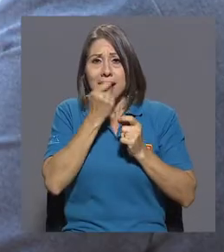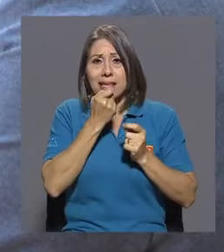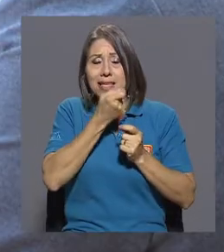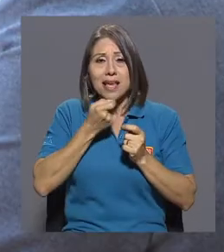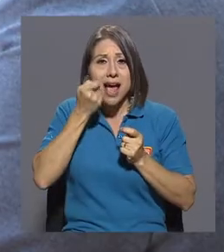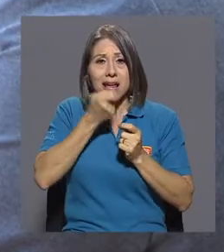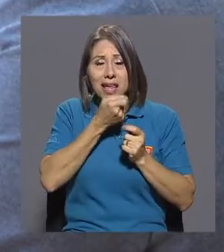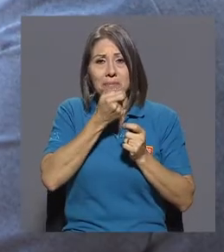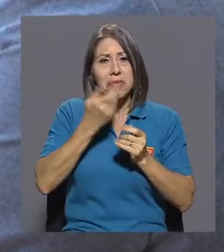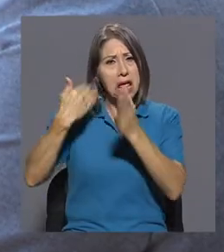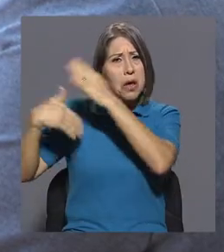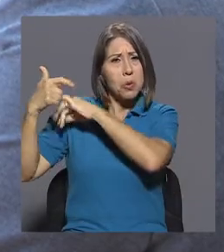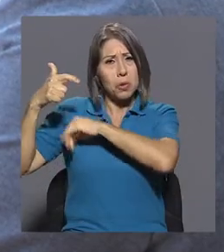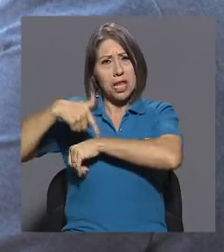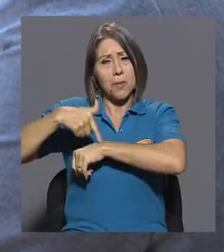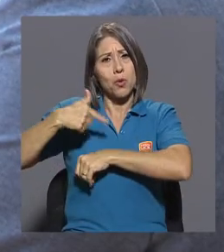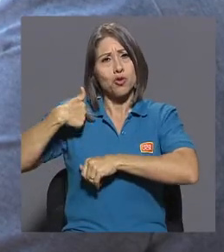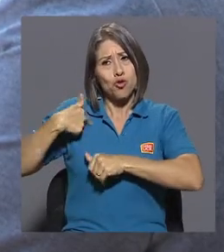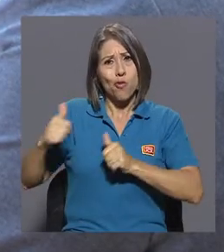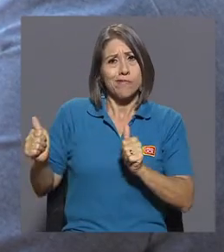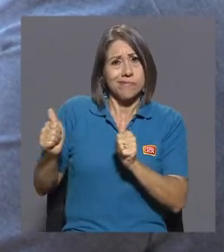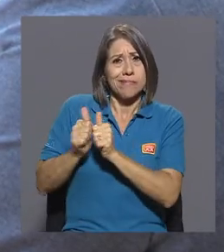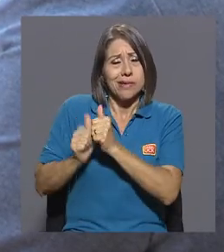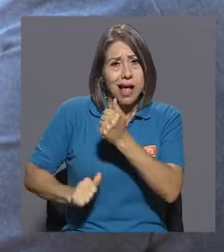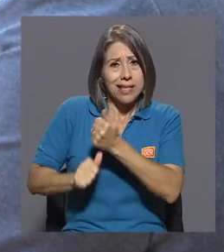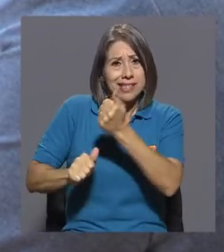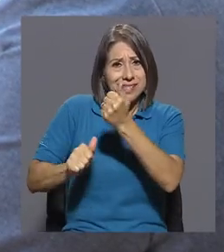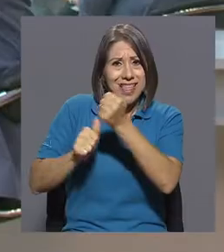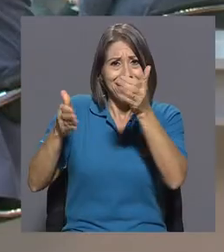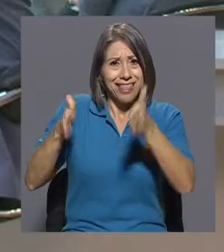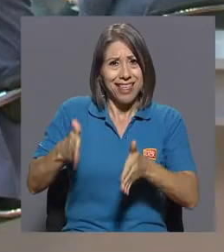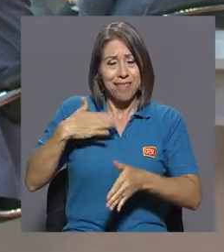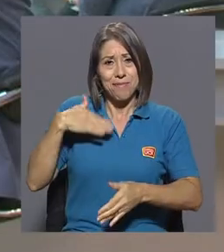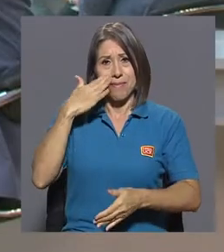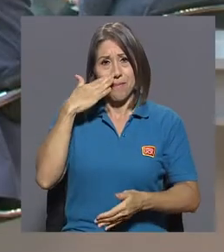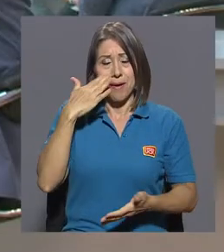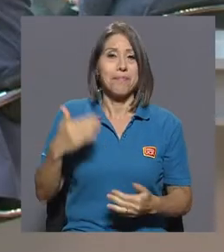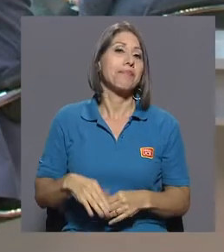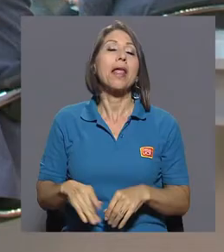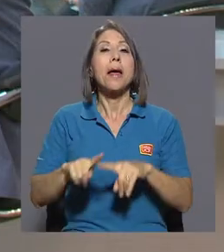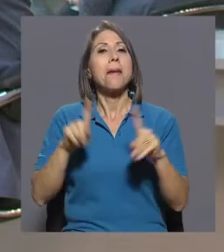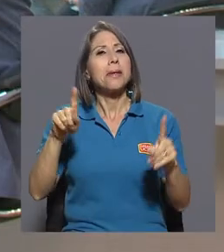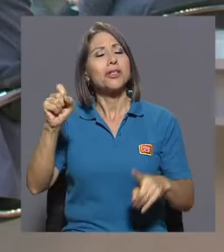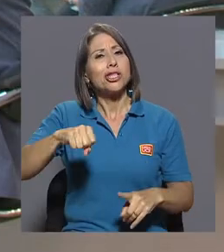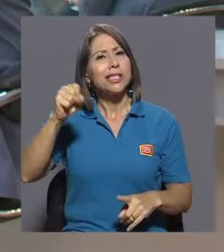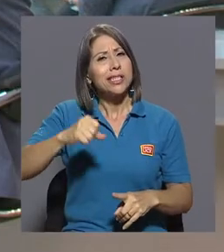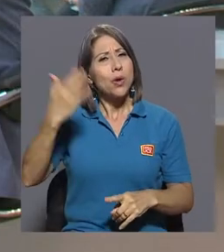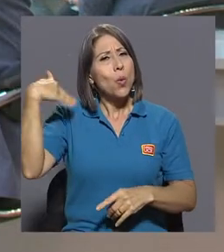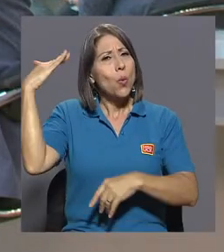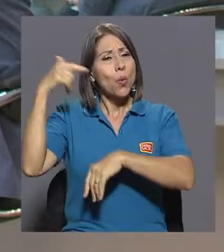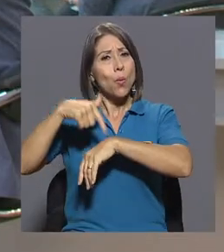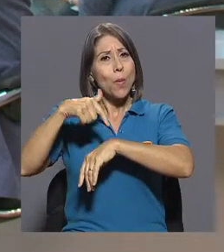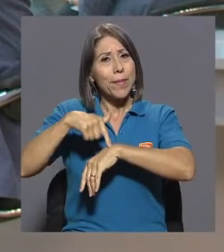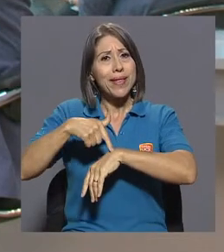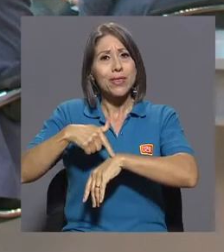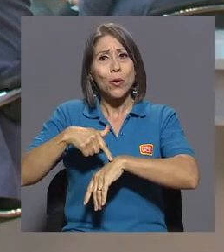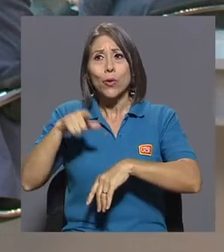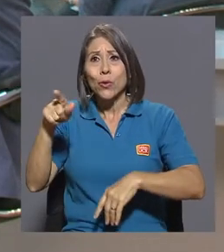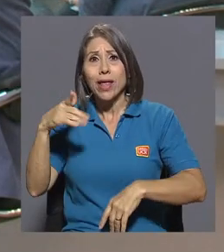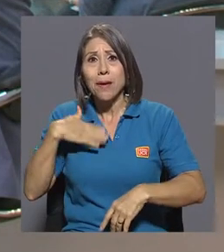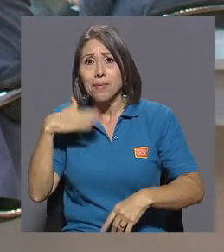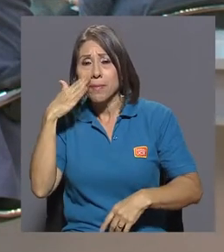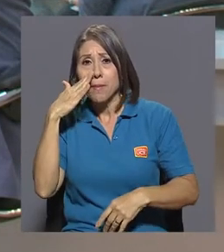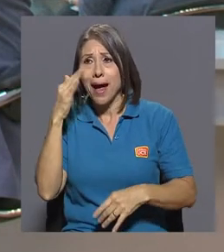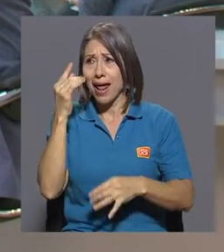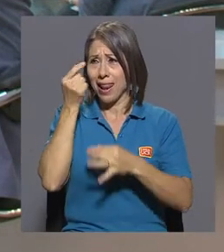yo la asisto, me convierto en el asistente de ella. Pero sí hubo un momento donde ella la maquillaron y cuando íbamos al carro